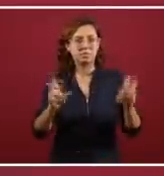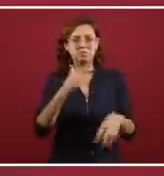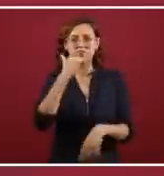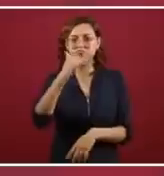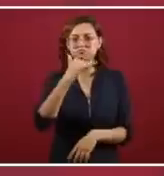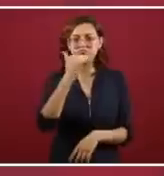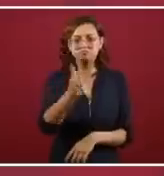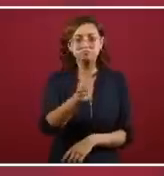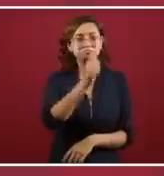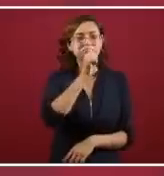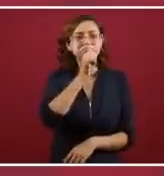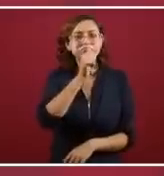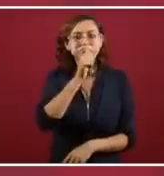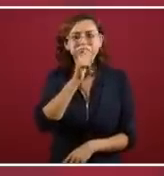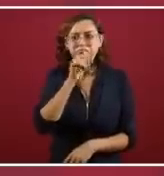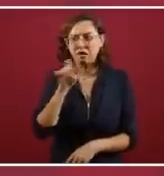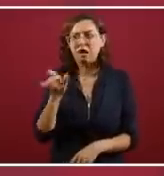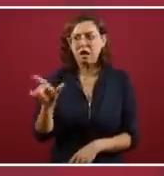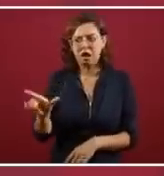Y